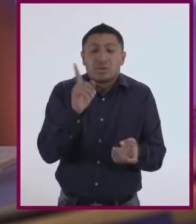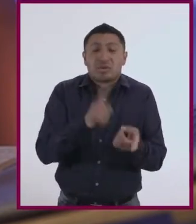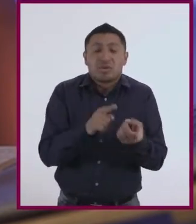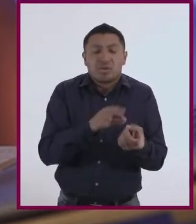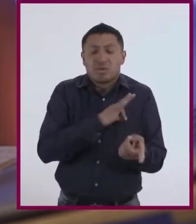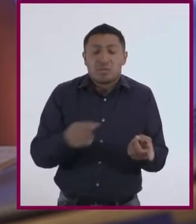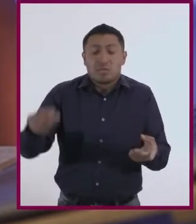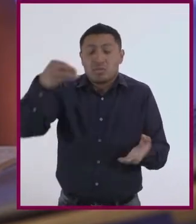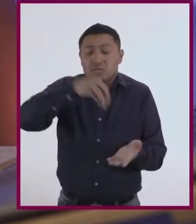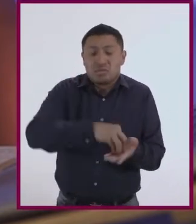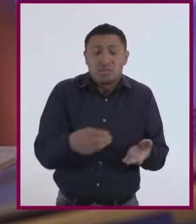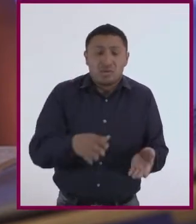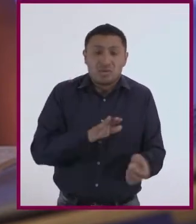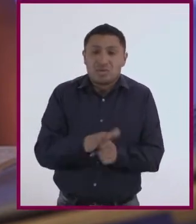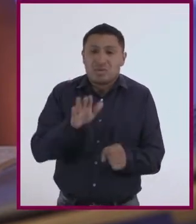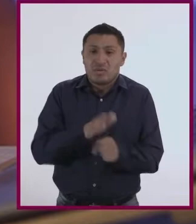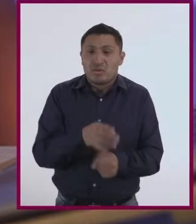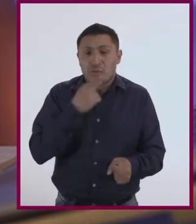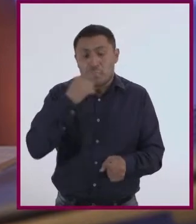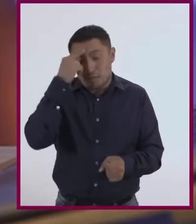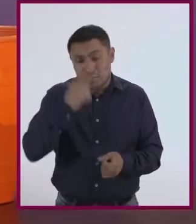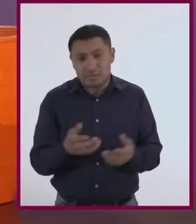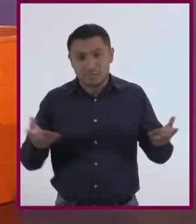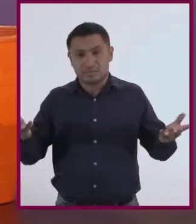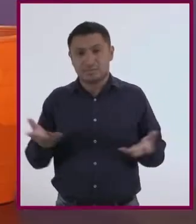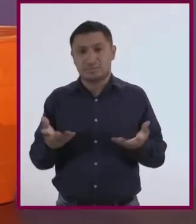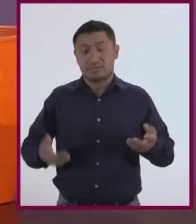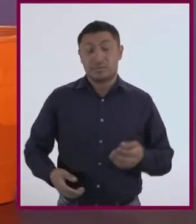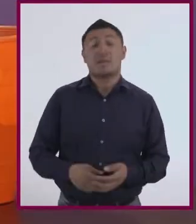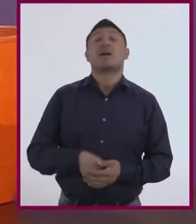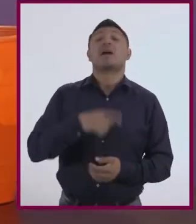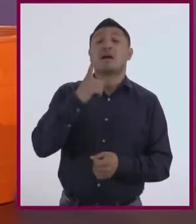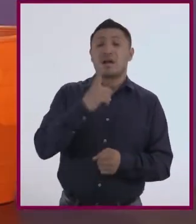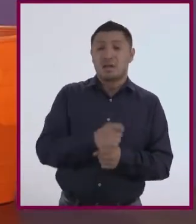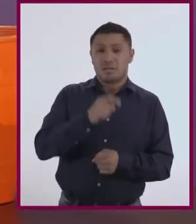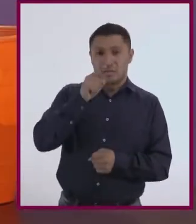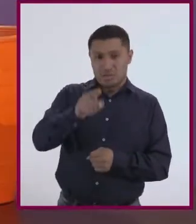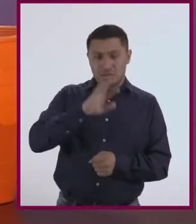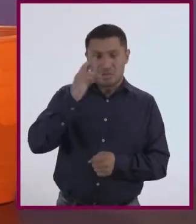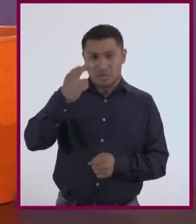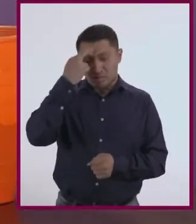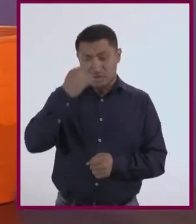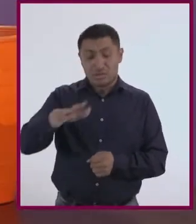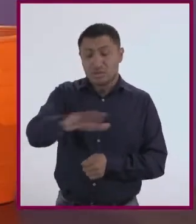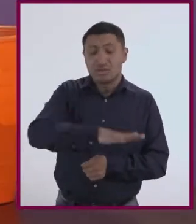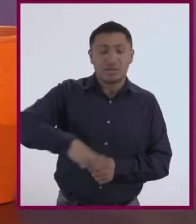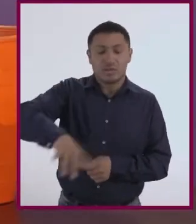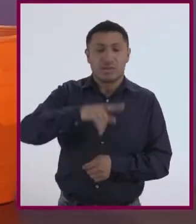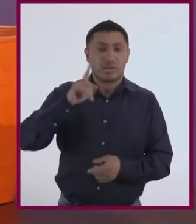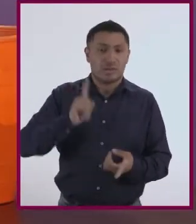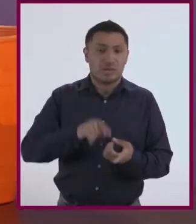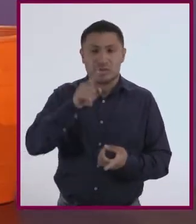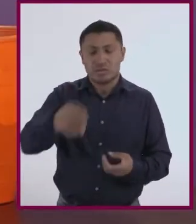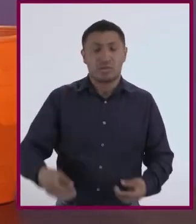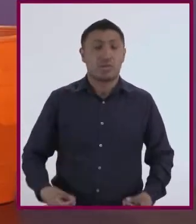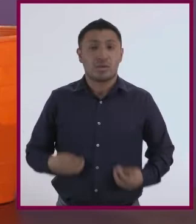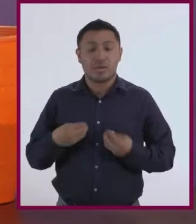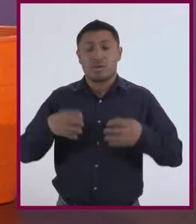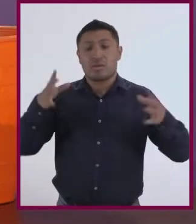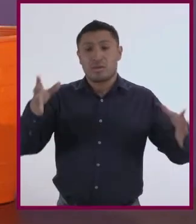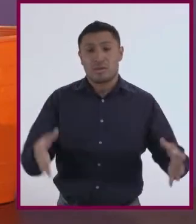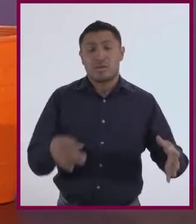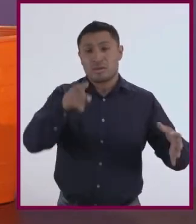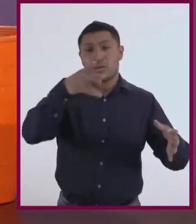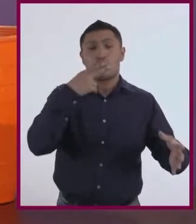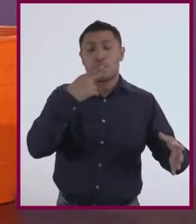la compostera y qué recipiente se puede usar para hacerla? Primero hay que tomar en cuenta el espacio disponible en el lugar donde vivimos. Al contenedor que